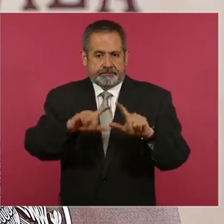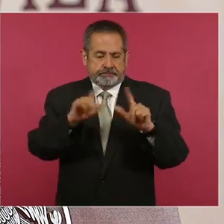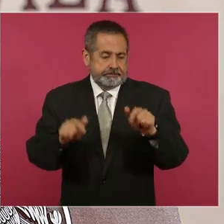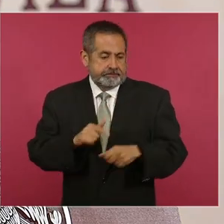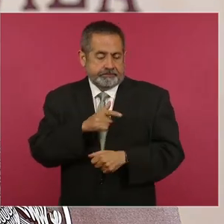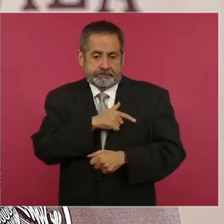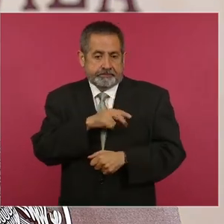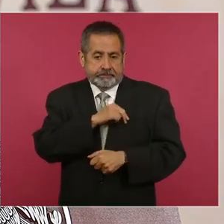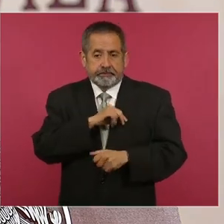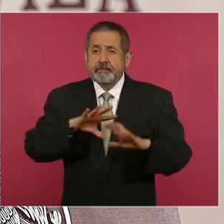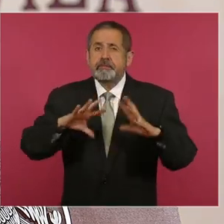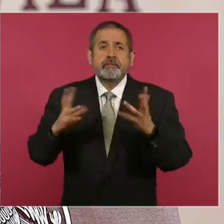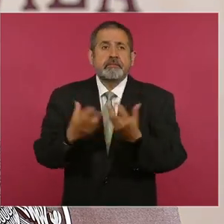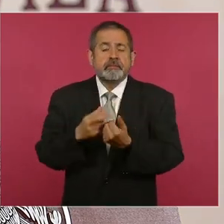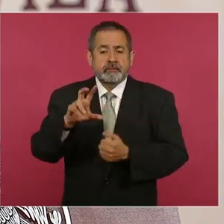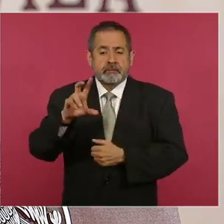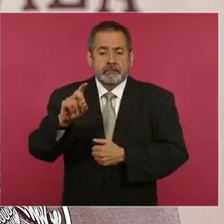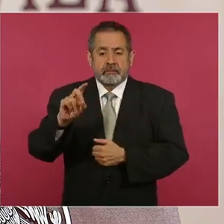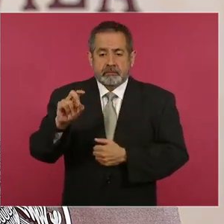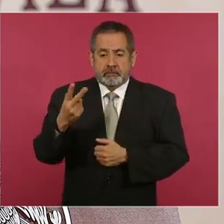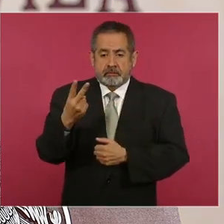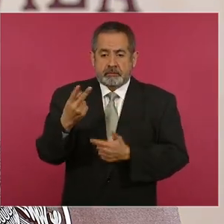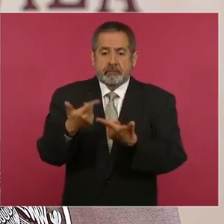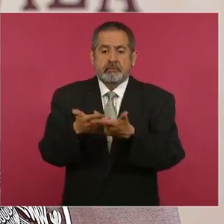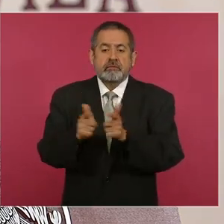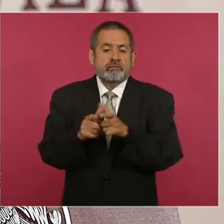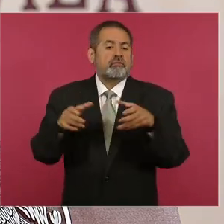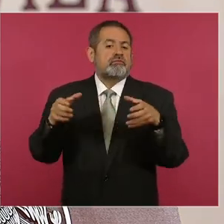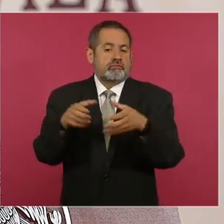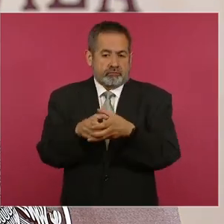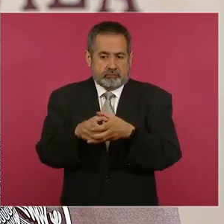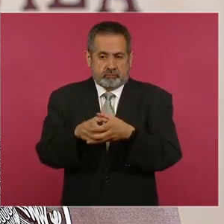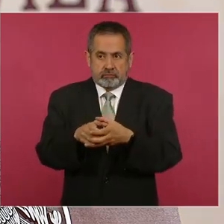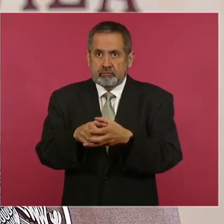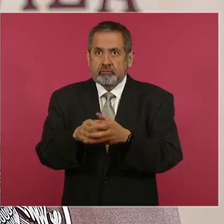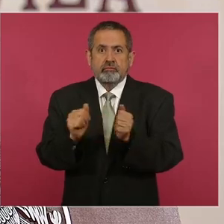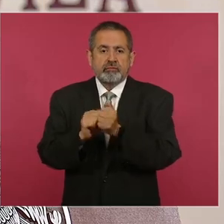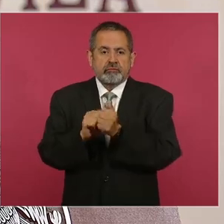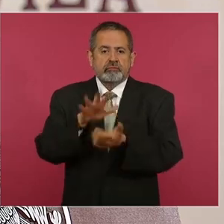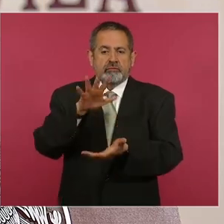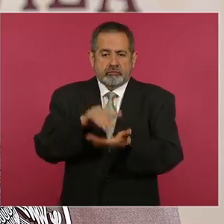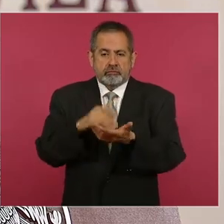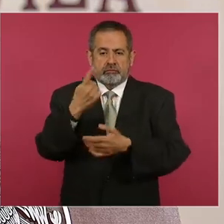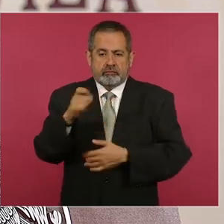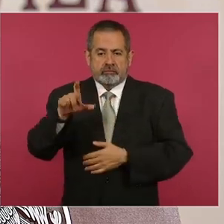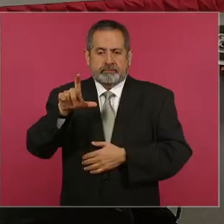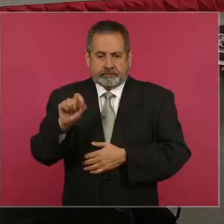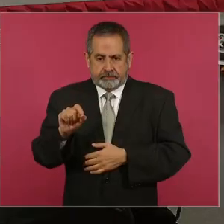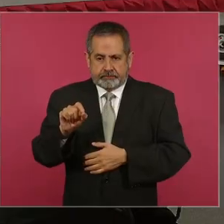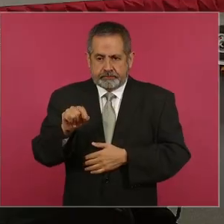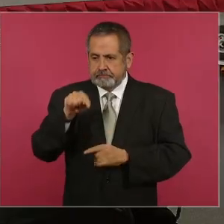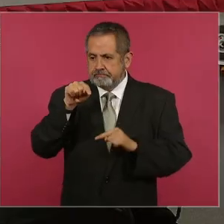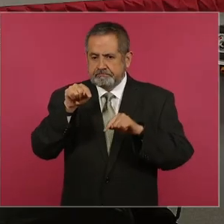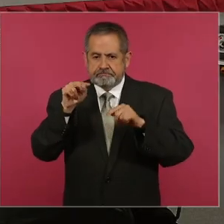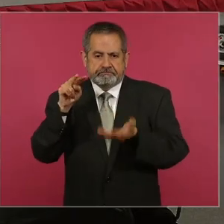con 32 compañías y estos 5,120 elementos distribuidos en los